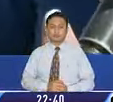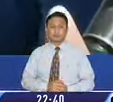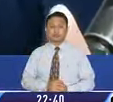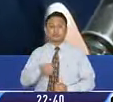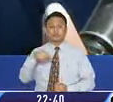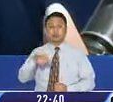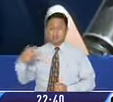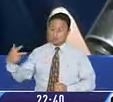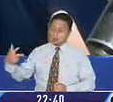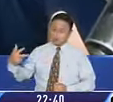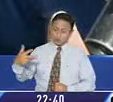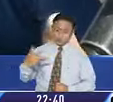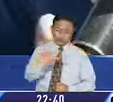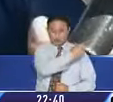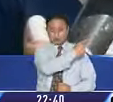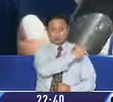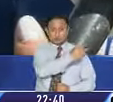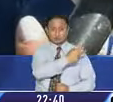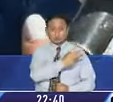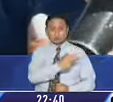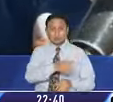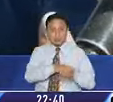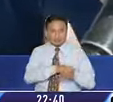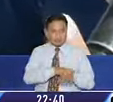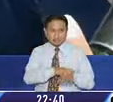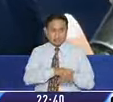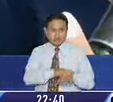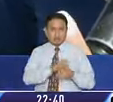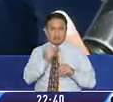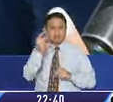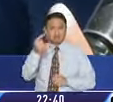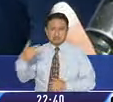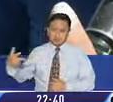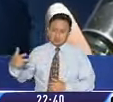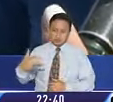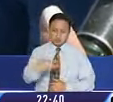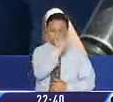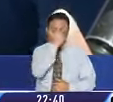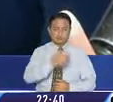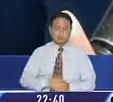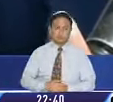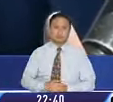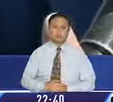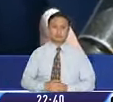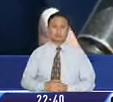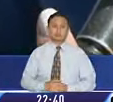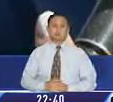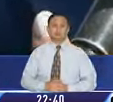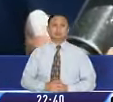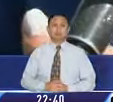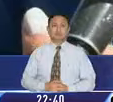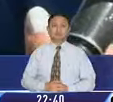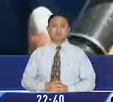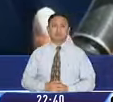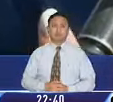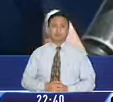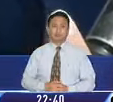rápido, no van así que despacio, como que atentos, alerta de lo que puede estar ocurriendo,